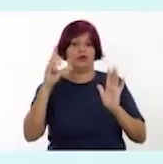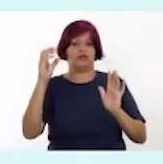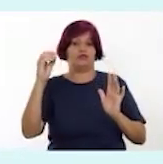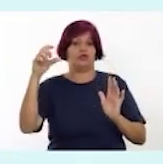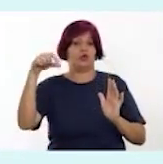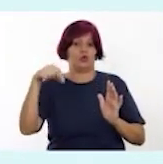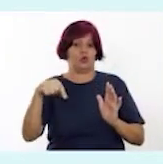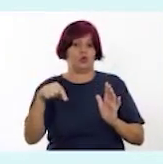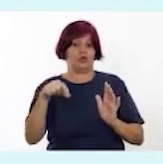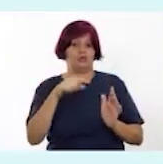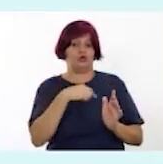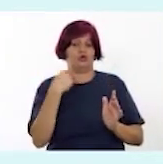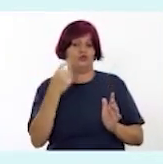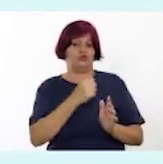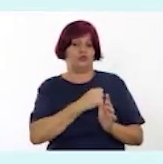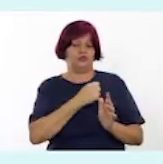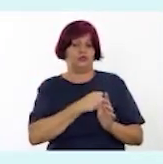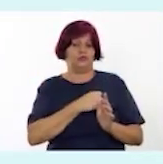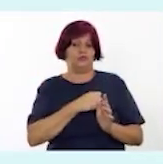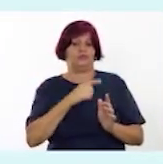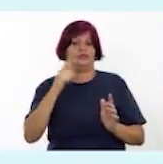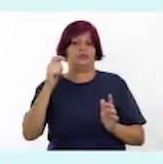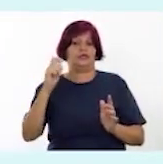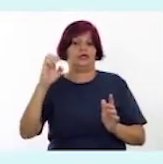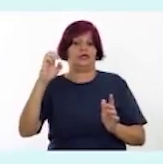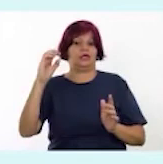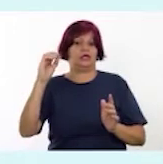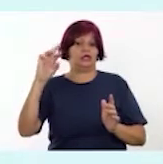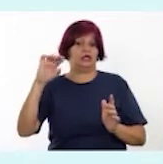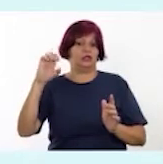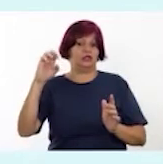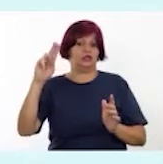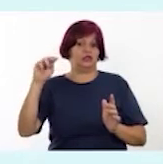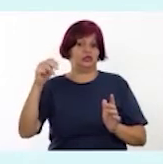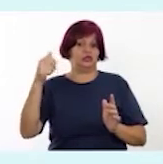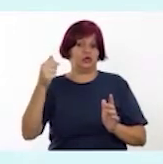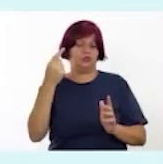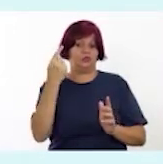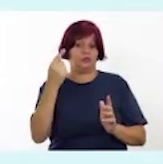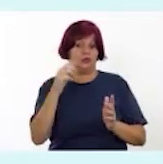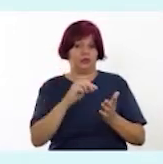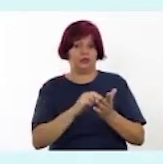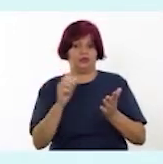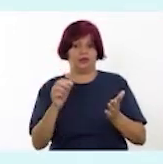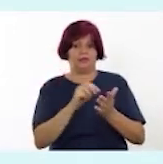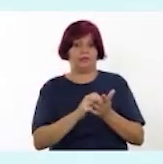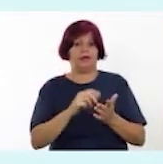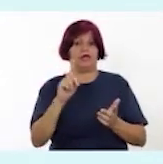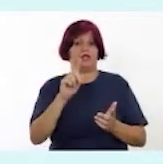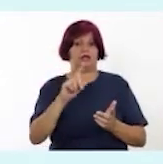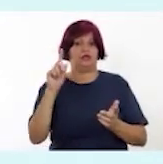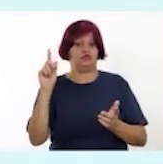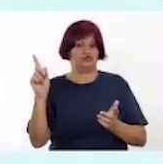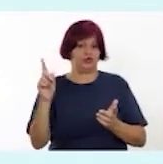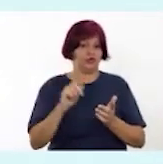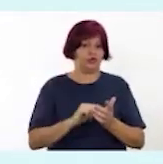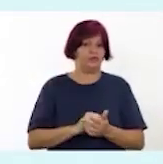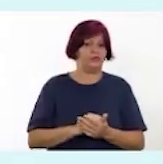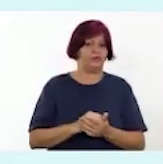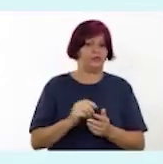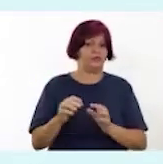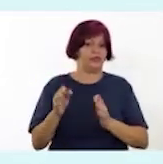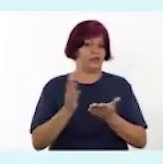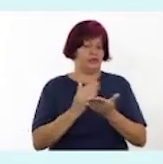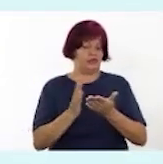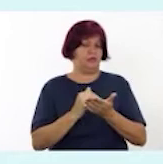queremos, que está en el teorema número 1, página 16 del libro de texto de onceno grado. Y es importante definir lo que es una ecuación